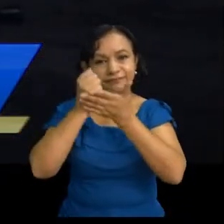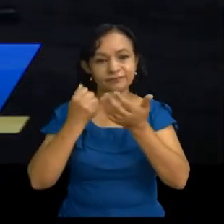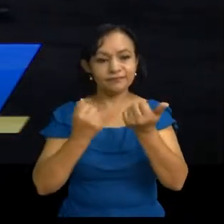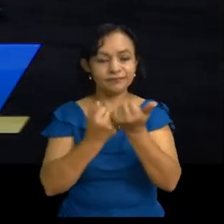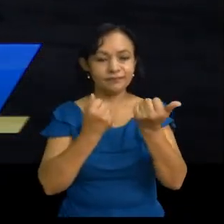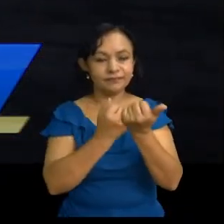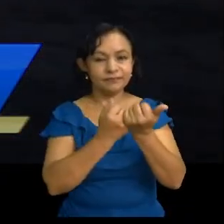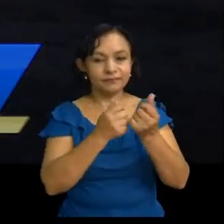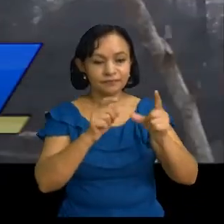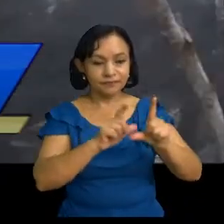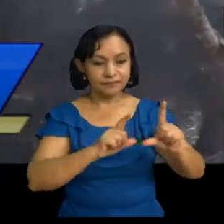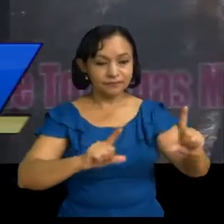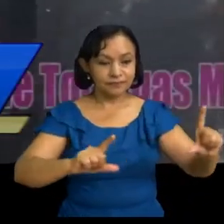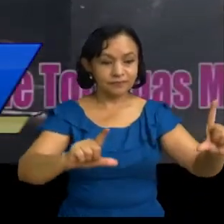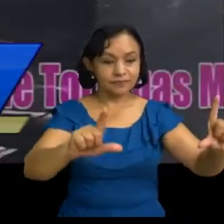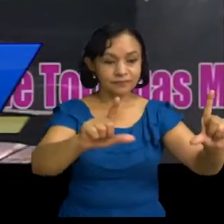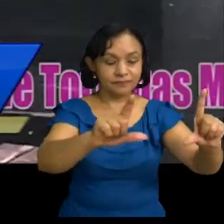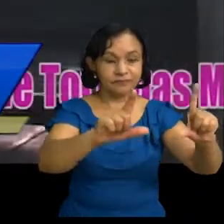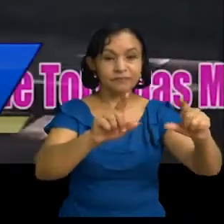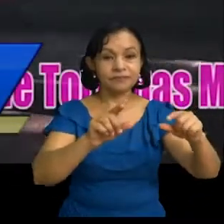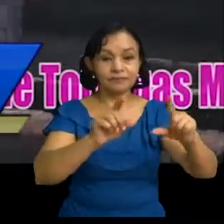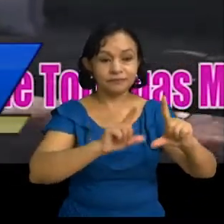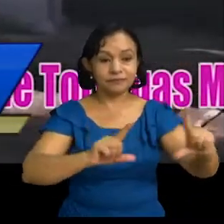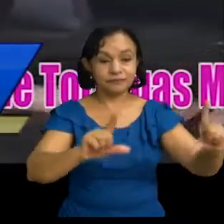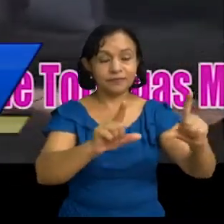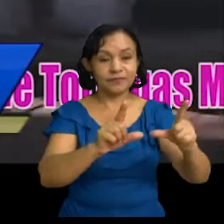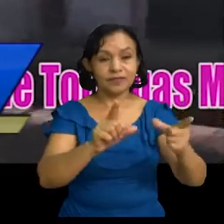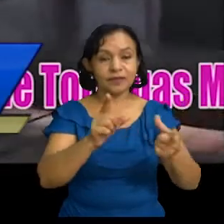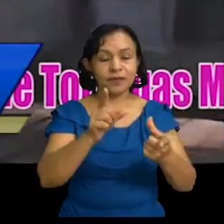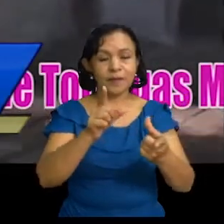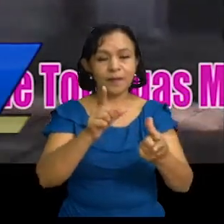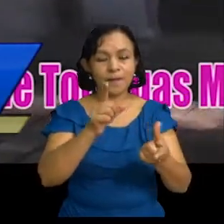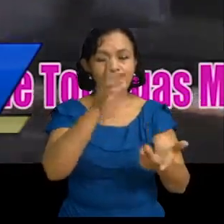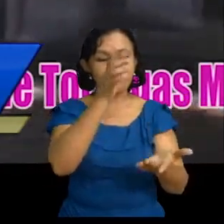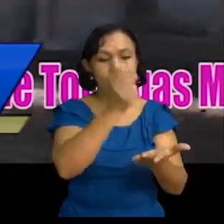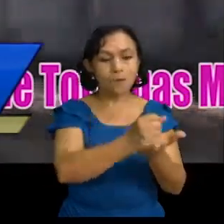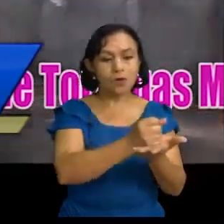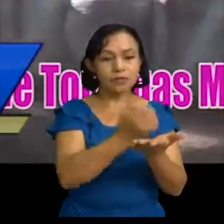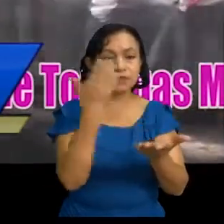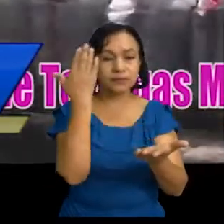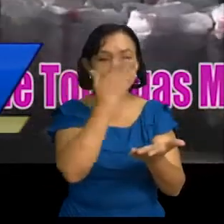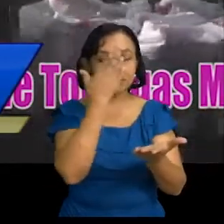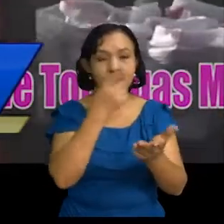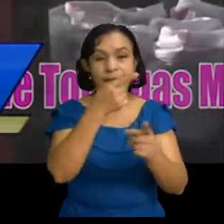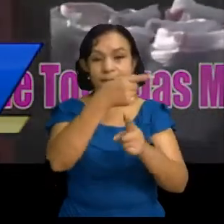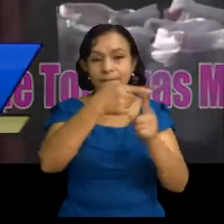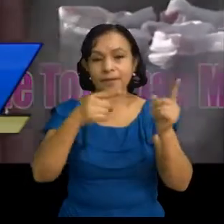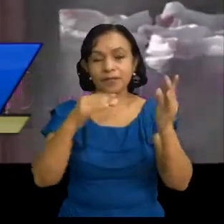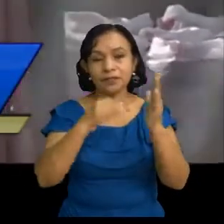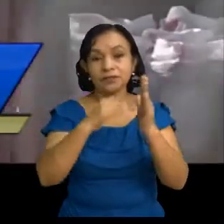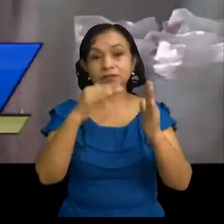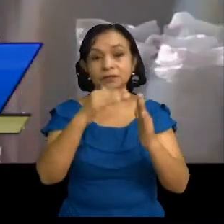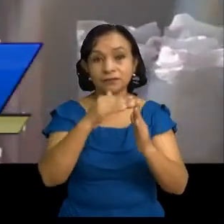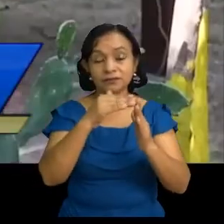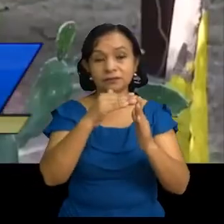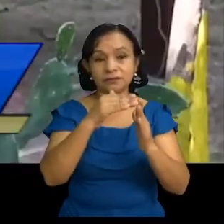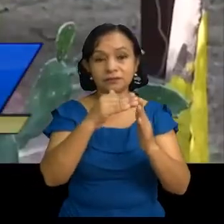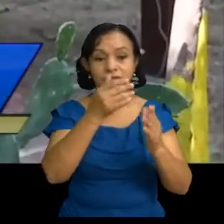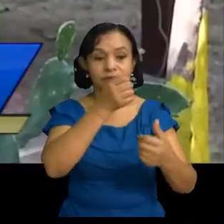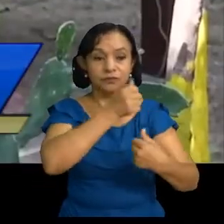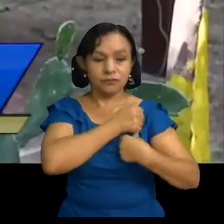viveros ahorita tenemos el establecimiento de bolsas de más de medio millón en cada unidad